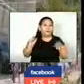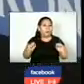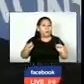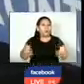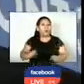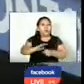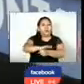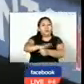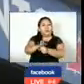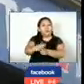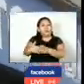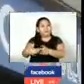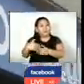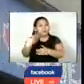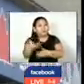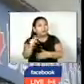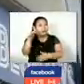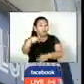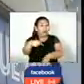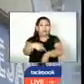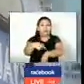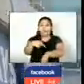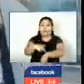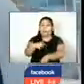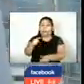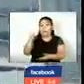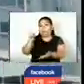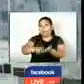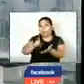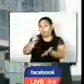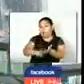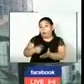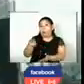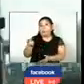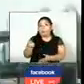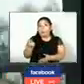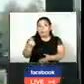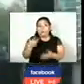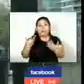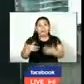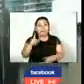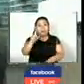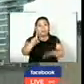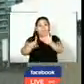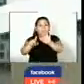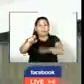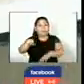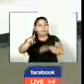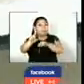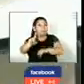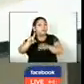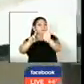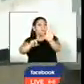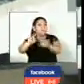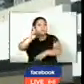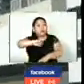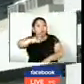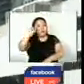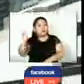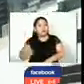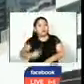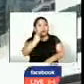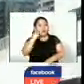del COVID-19, en momentos que el déficit fiscal alcanza el 16,1% del Producto